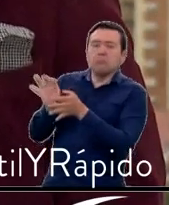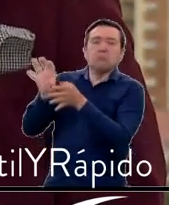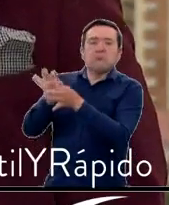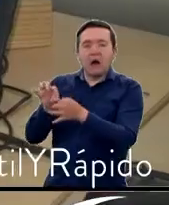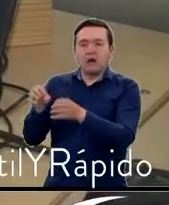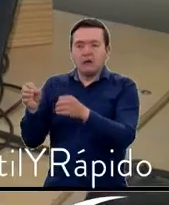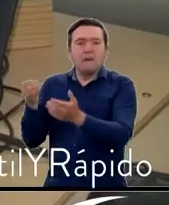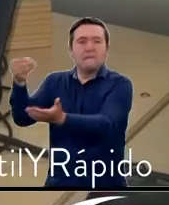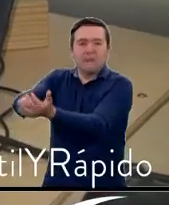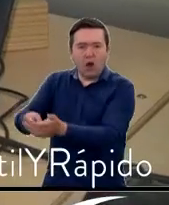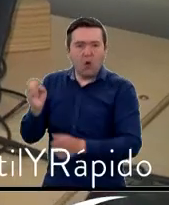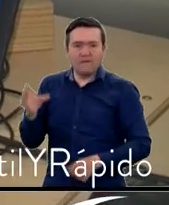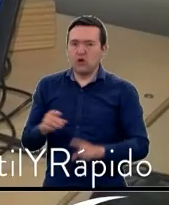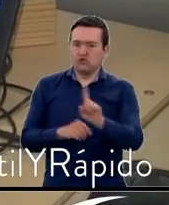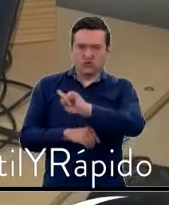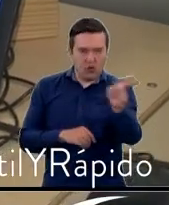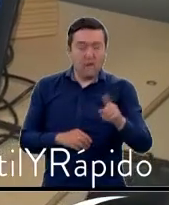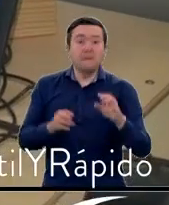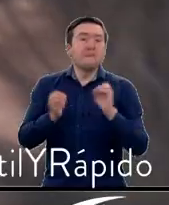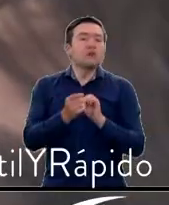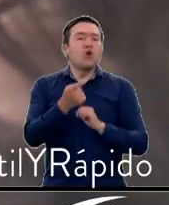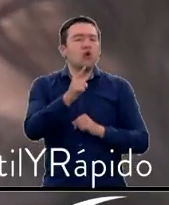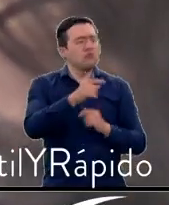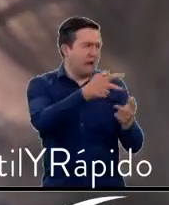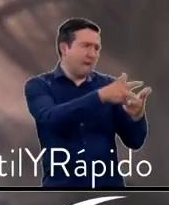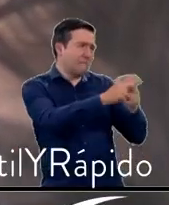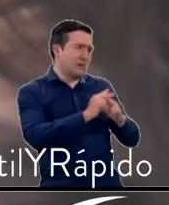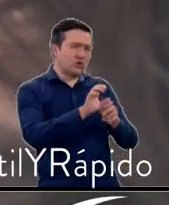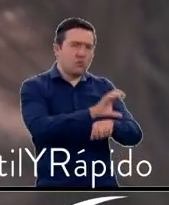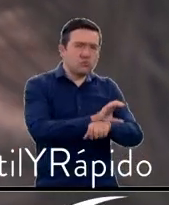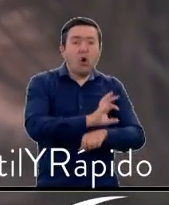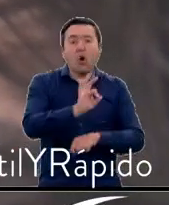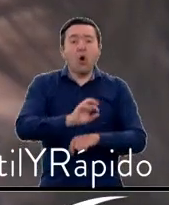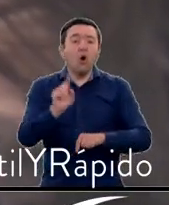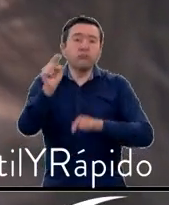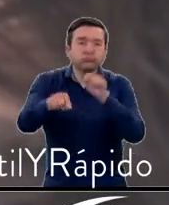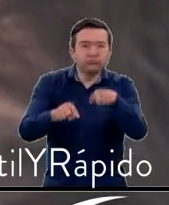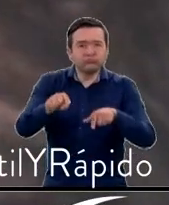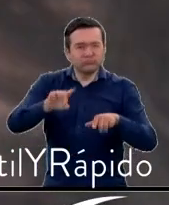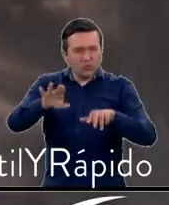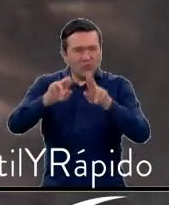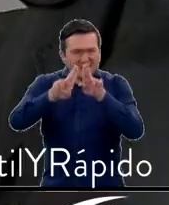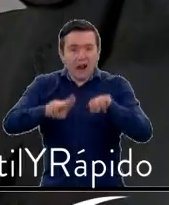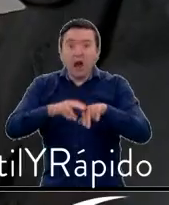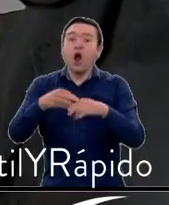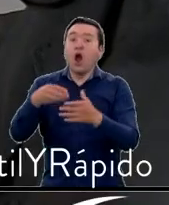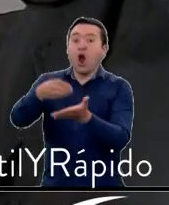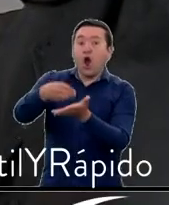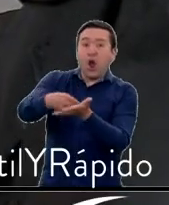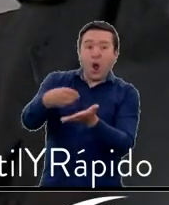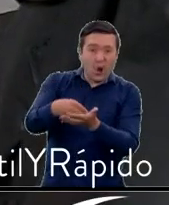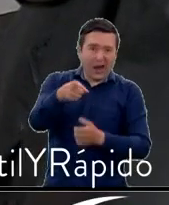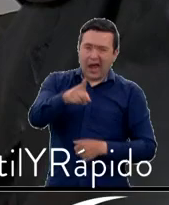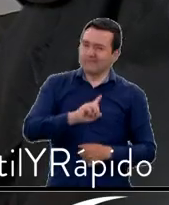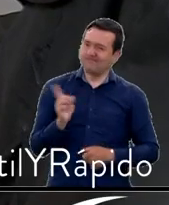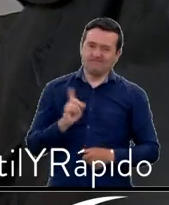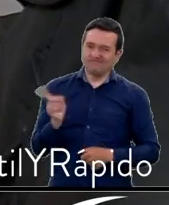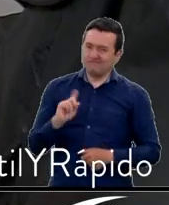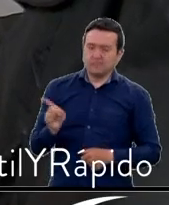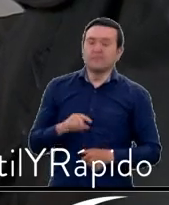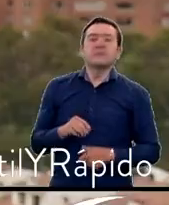no utilice computadores de desconocidos o en sitios públicos como café, internet. Sospeche de información